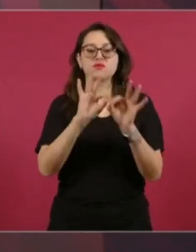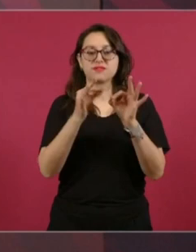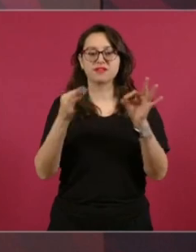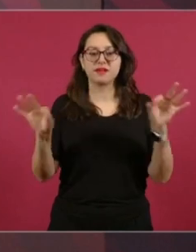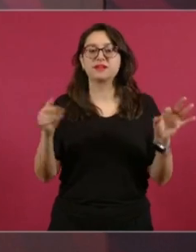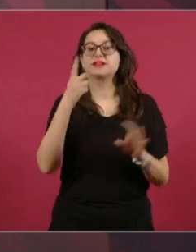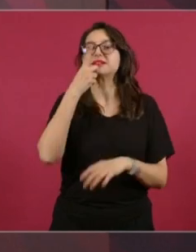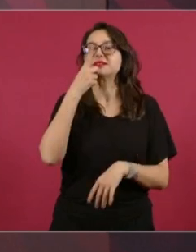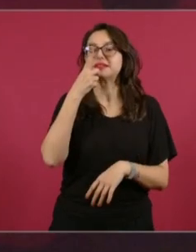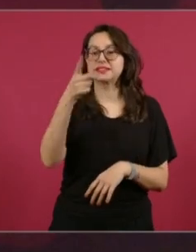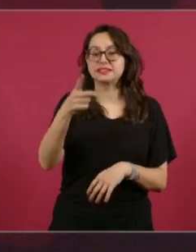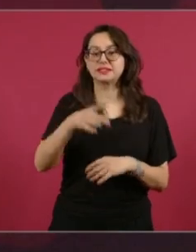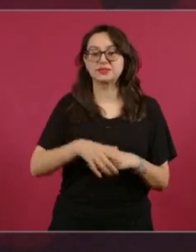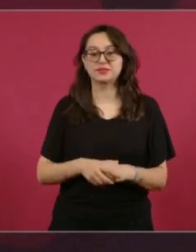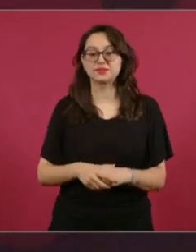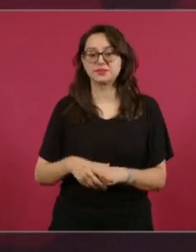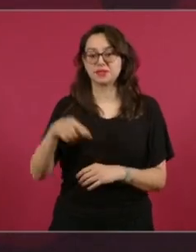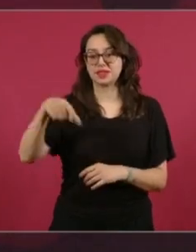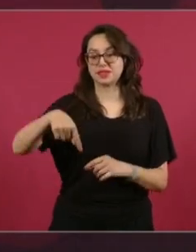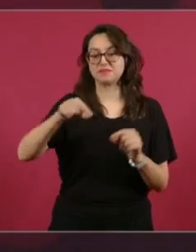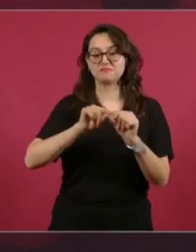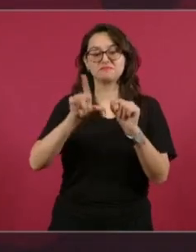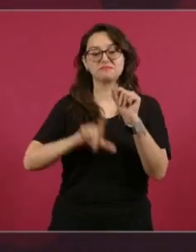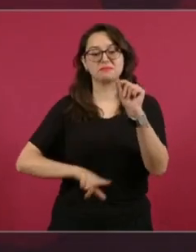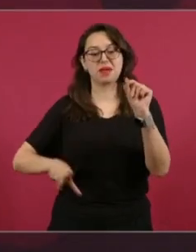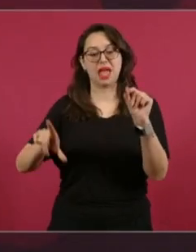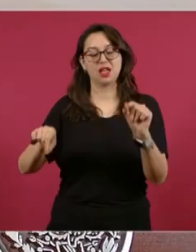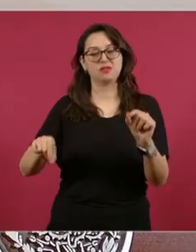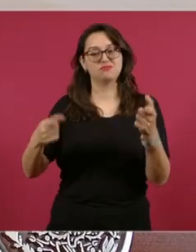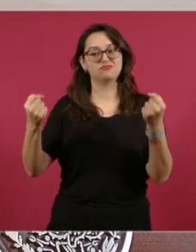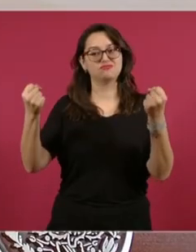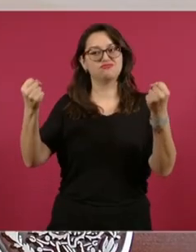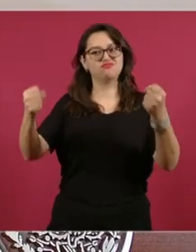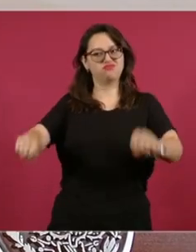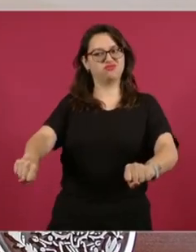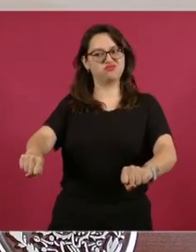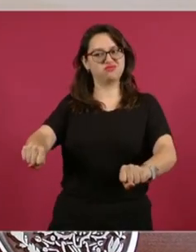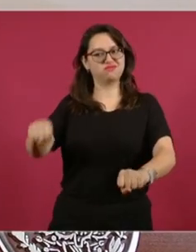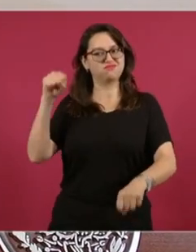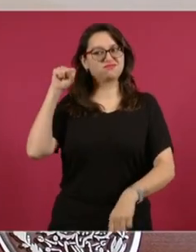México era la dictadura perfecta